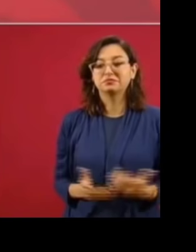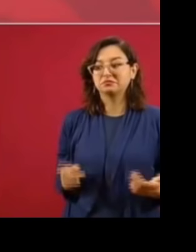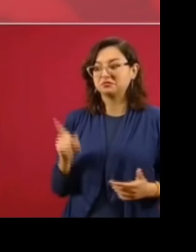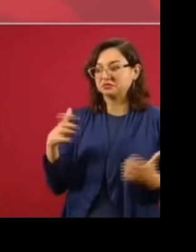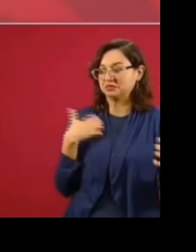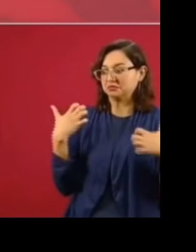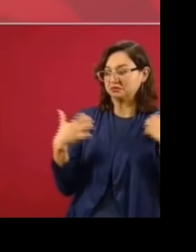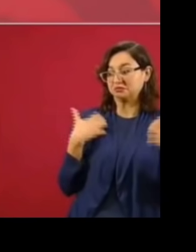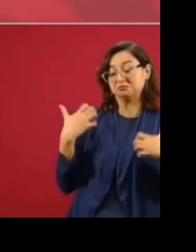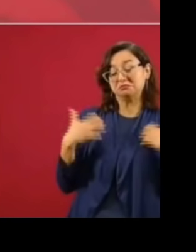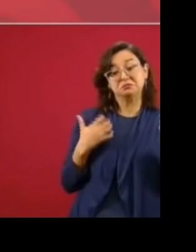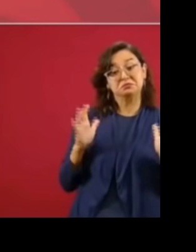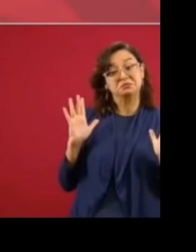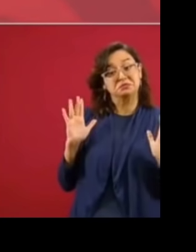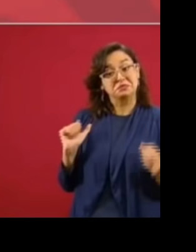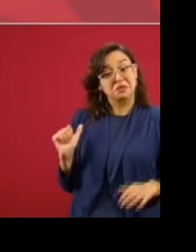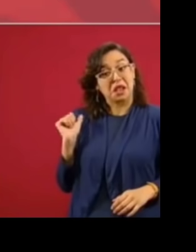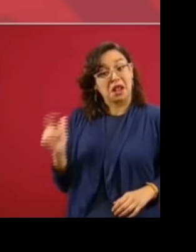alterados.